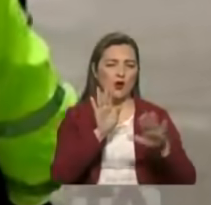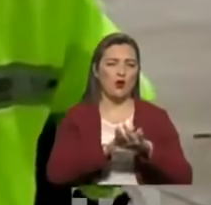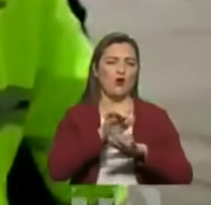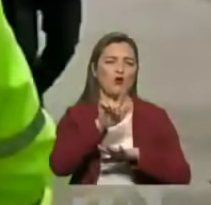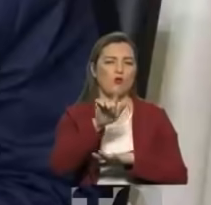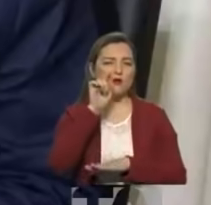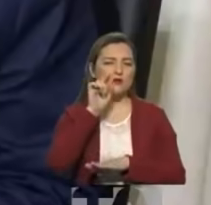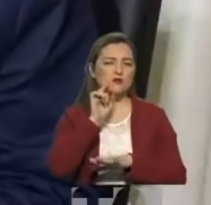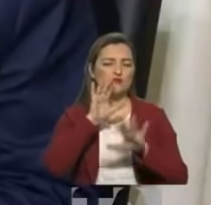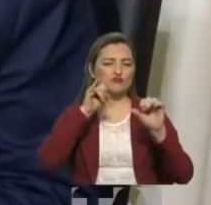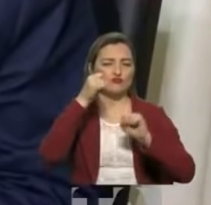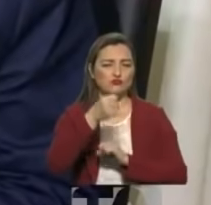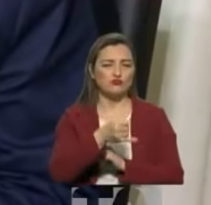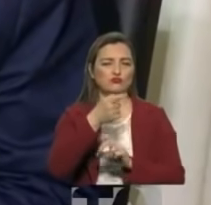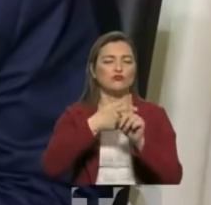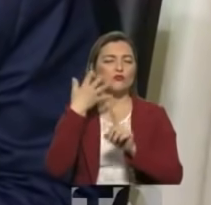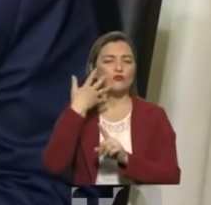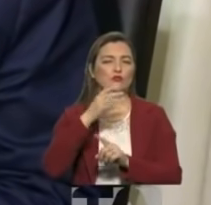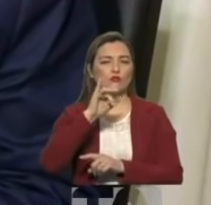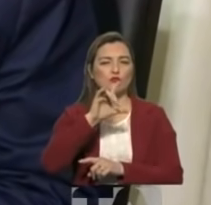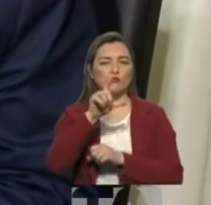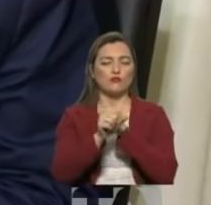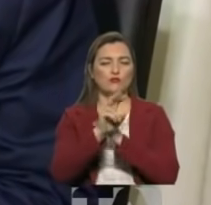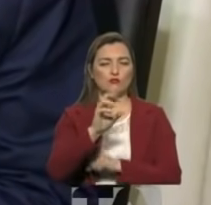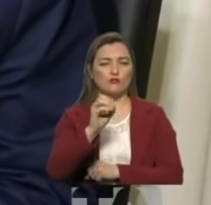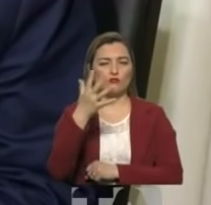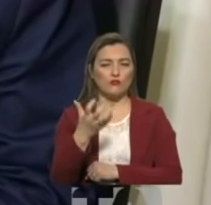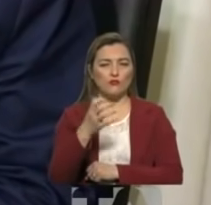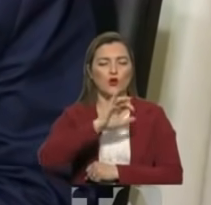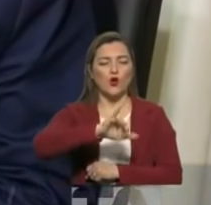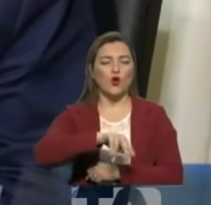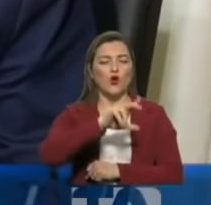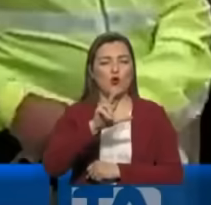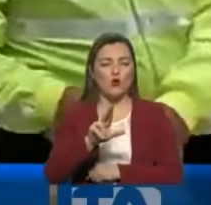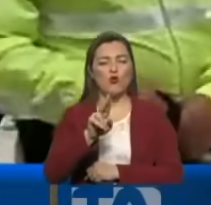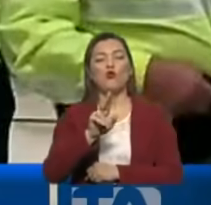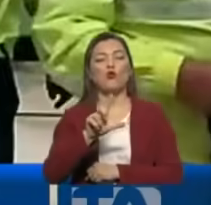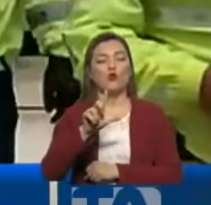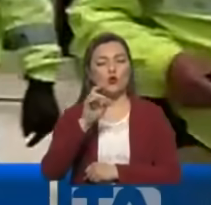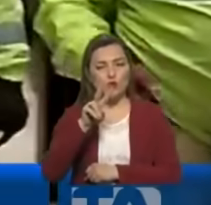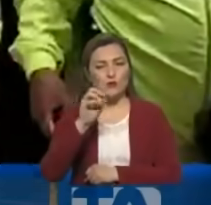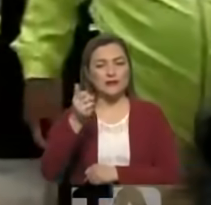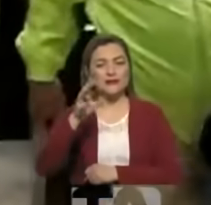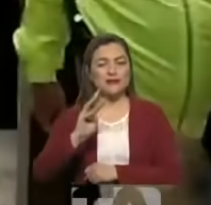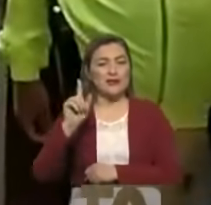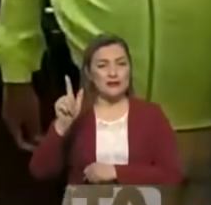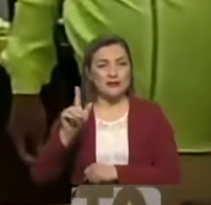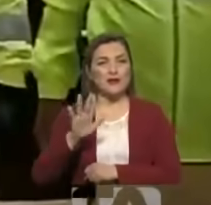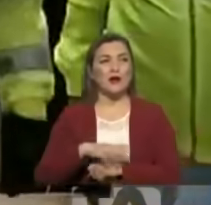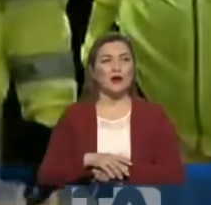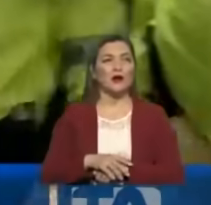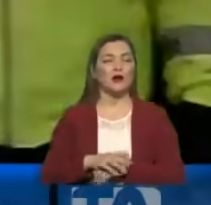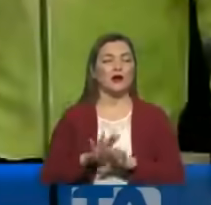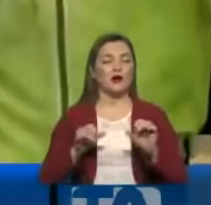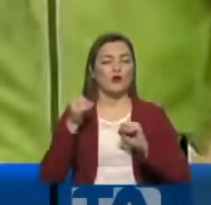sexual. Con fecha julio del 2015 y junio del 2016, Peter Robert Dittmer cometió agresión sexual al